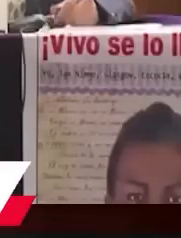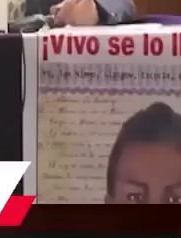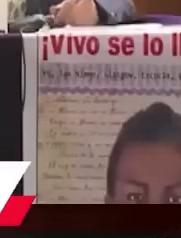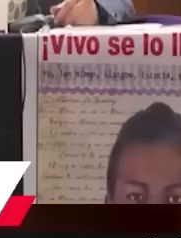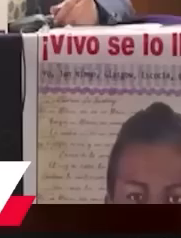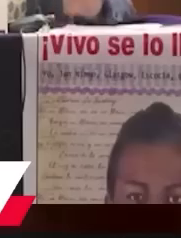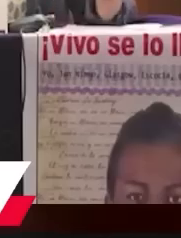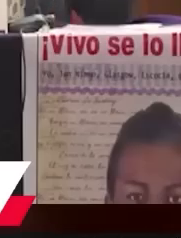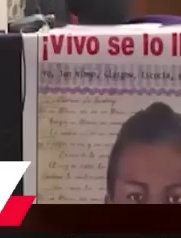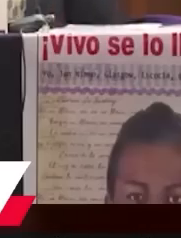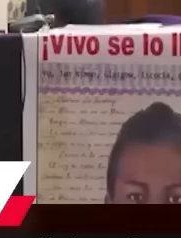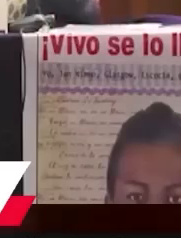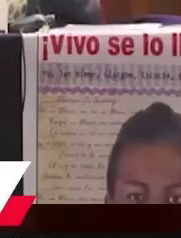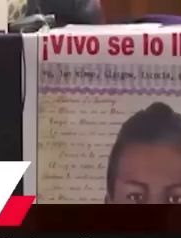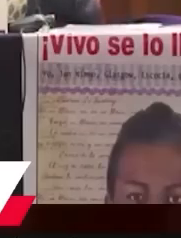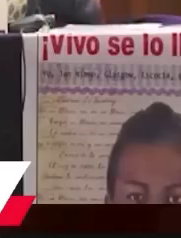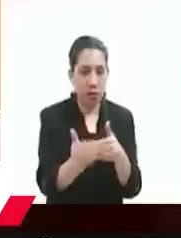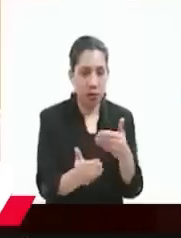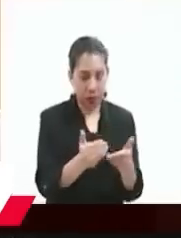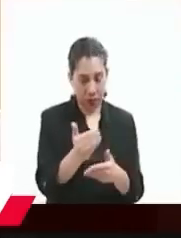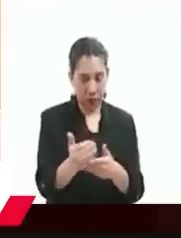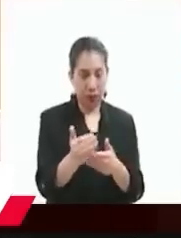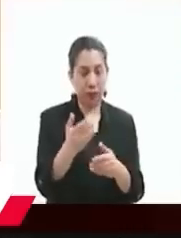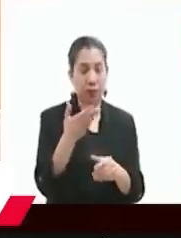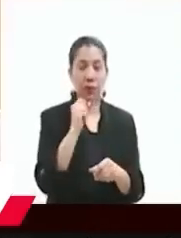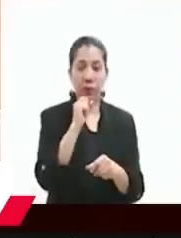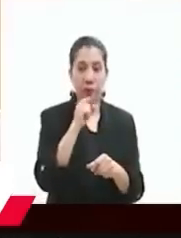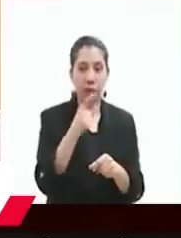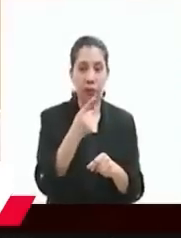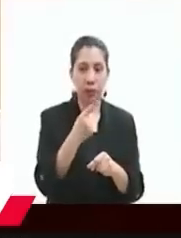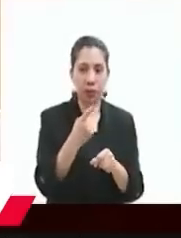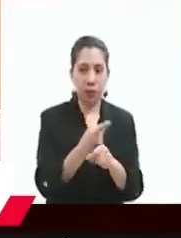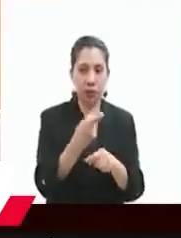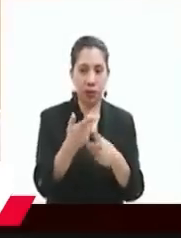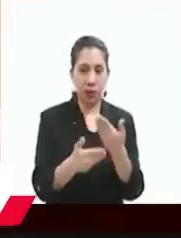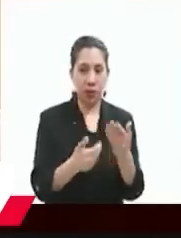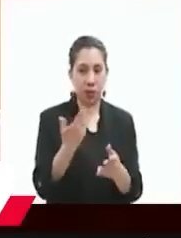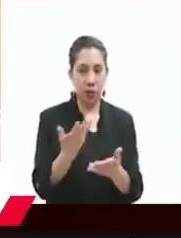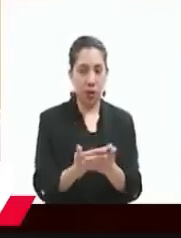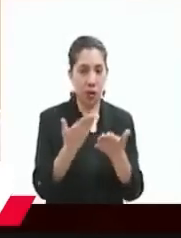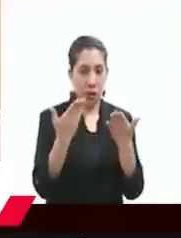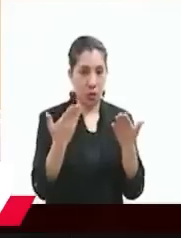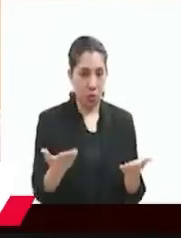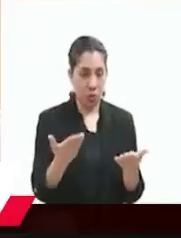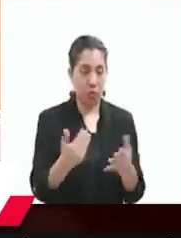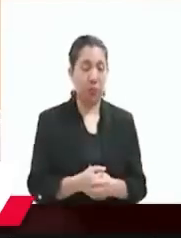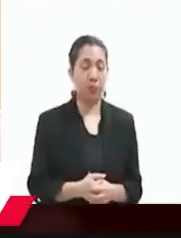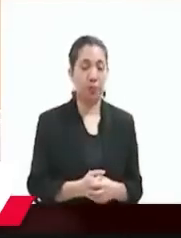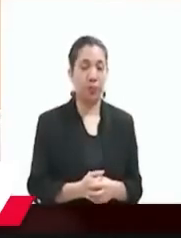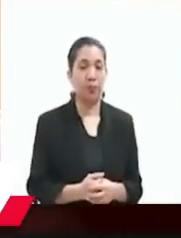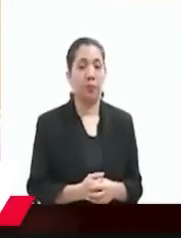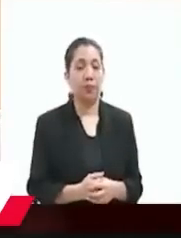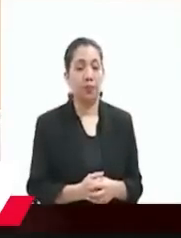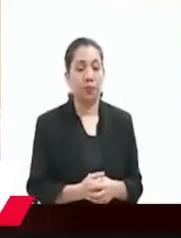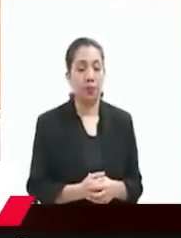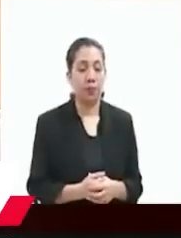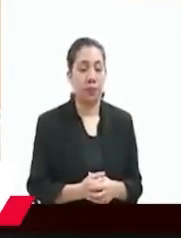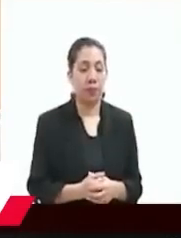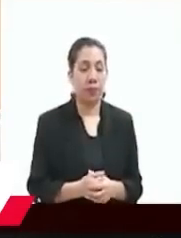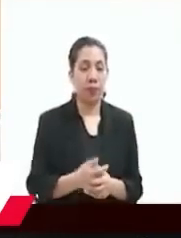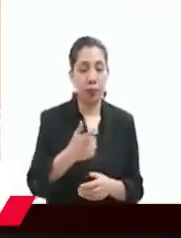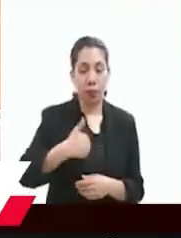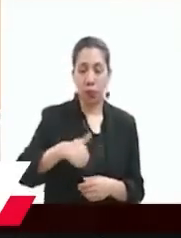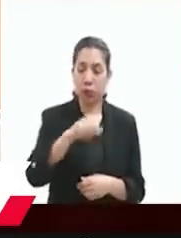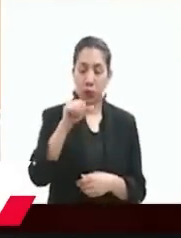hace el Hey como última práctica mente petición a la fiscalía general de la república de que se cite al